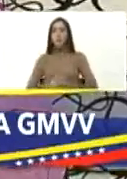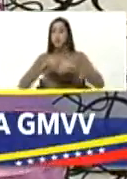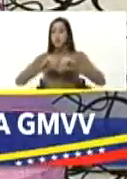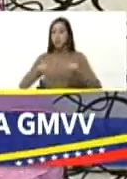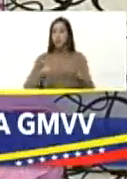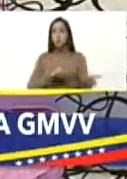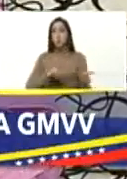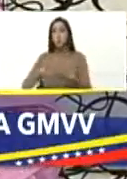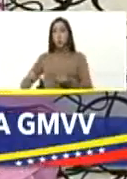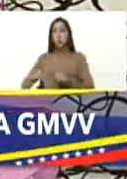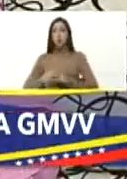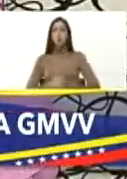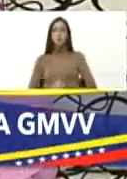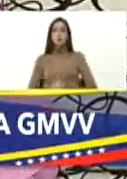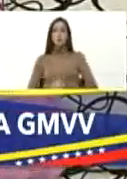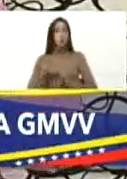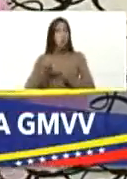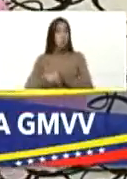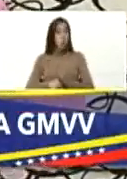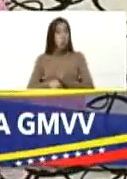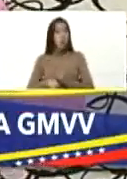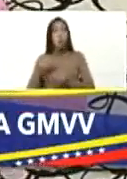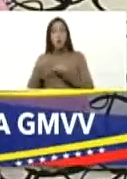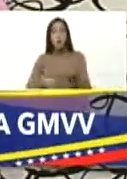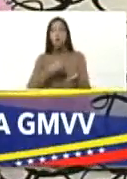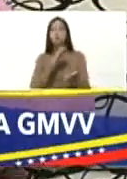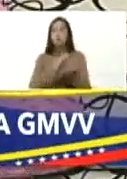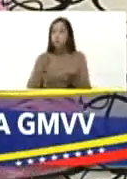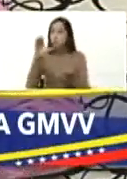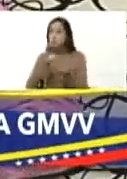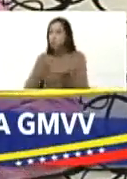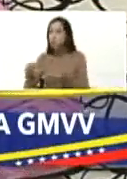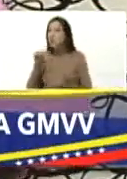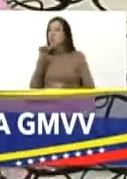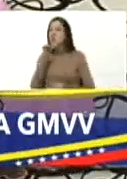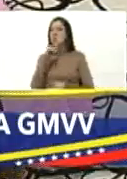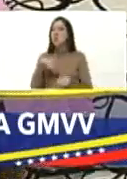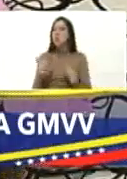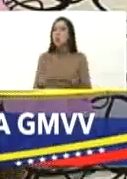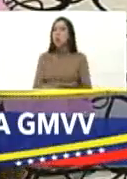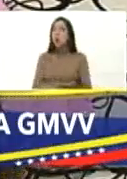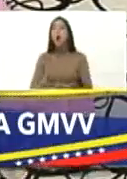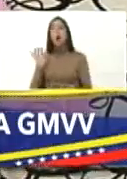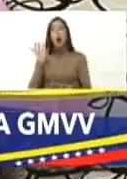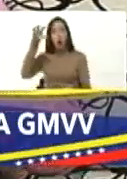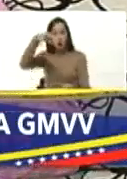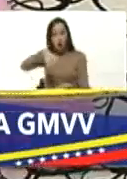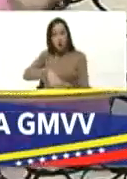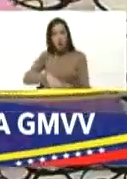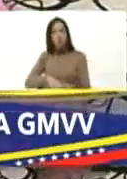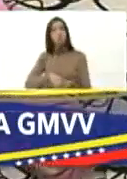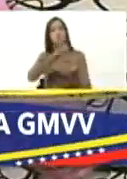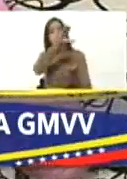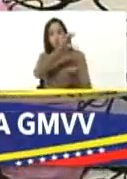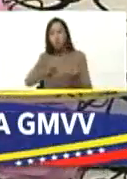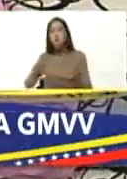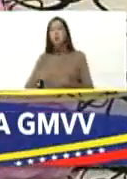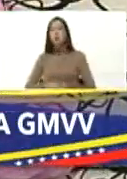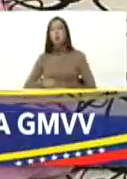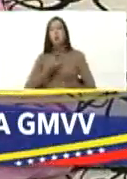asegurado. Luego asegurar el financiamiento, el dinero, ¿quién lo pone? El Estado. El dinero del